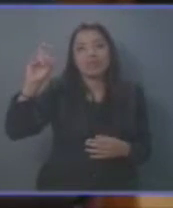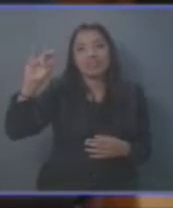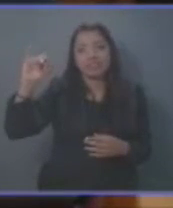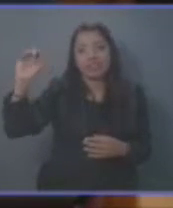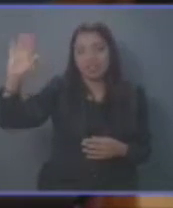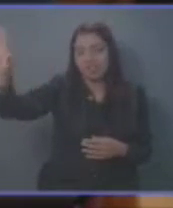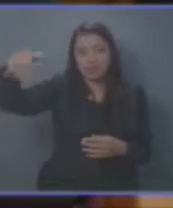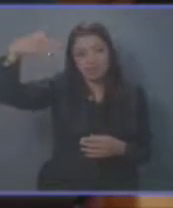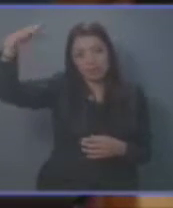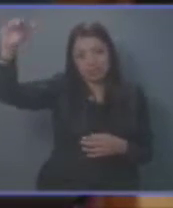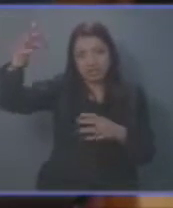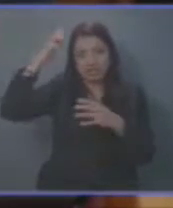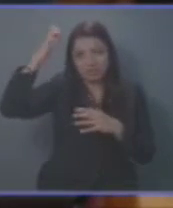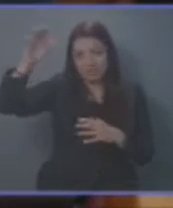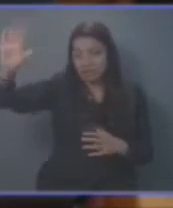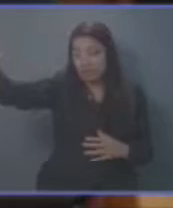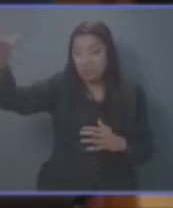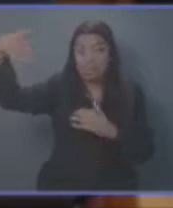de